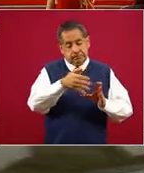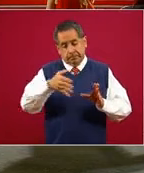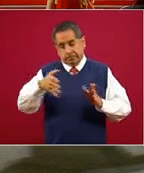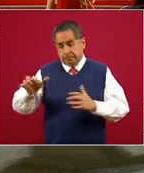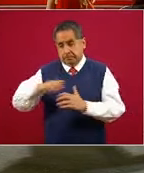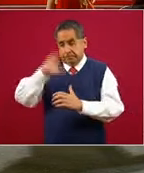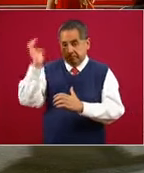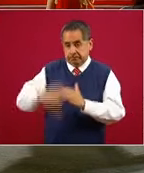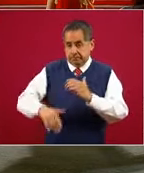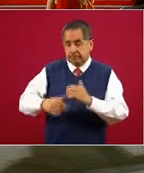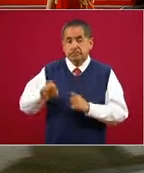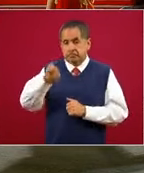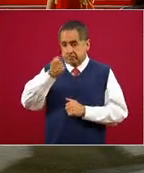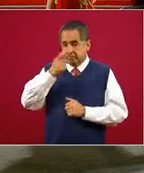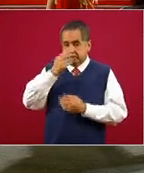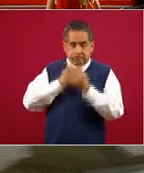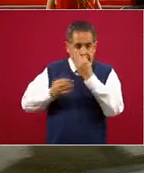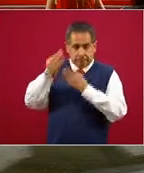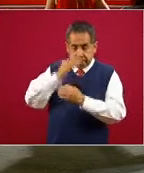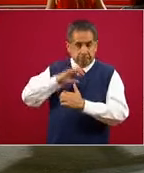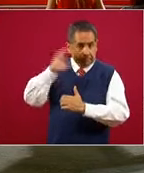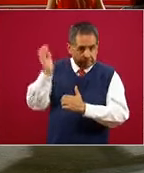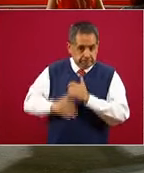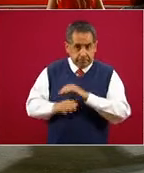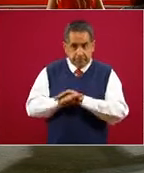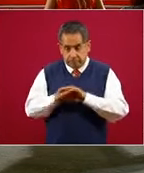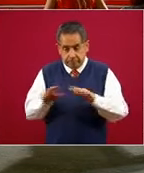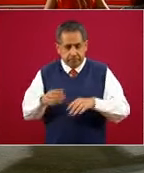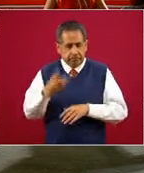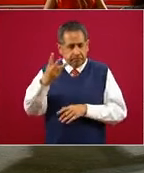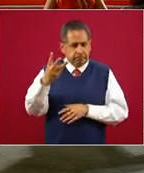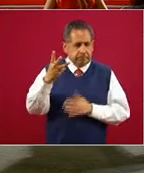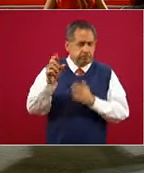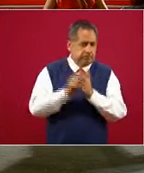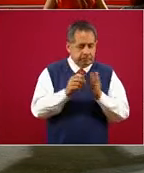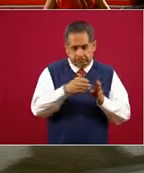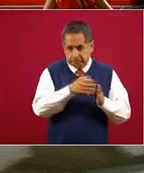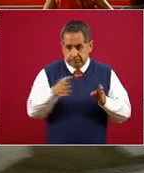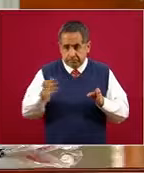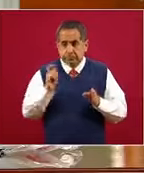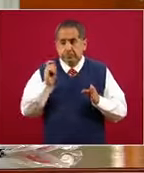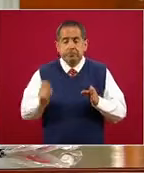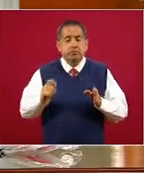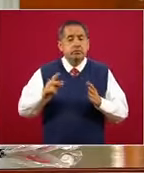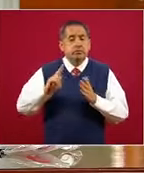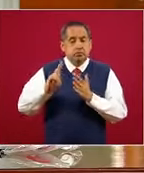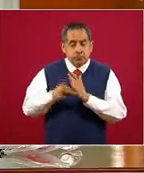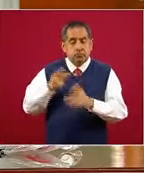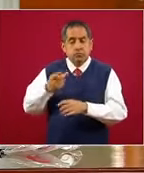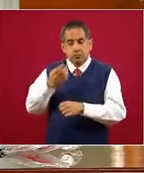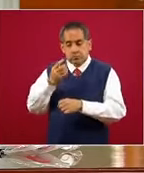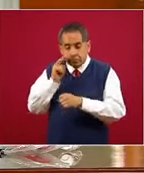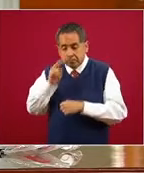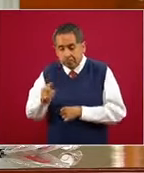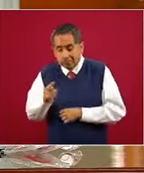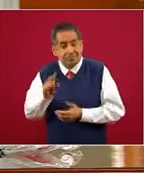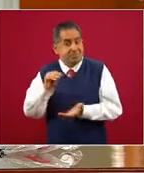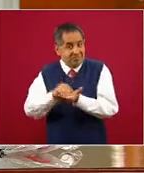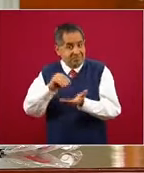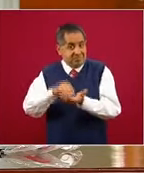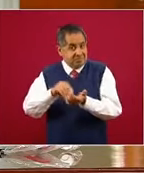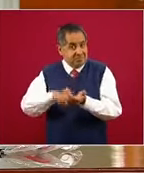el tratamiento inicial, después de estos 3 meses, lo que sigue es, si la carga viral